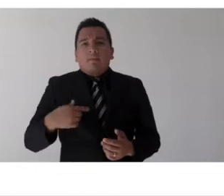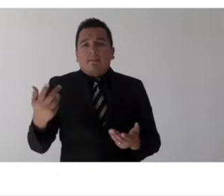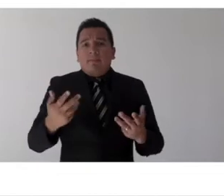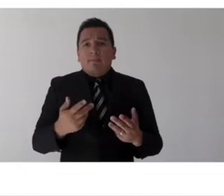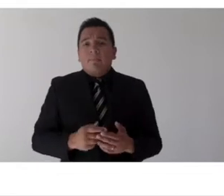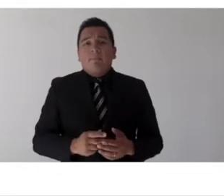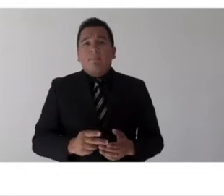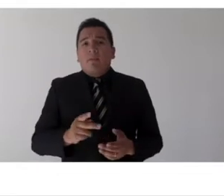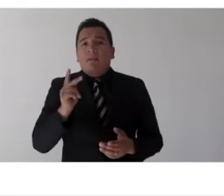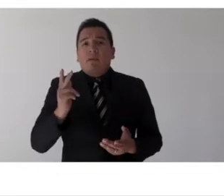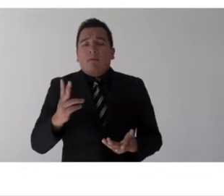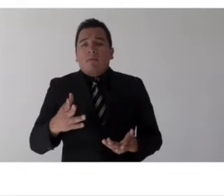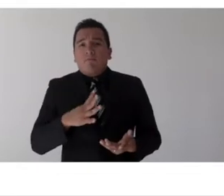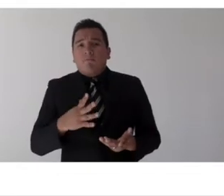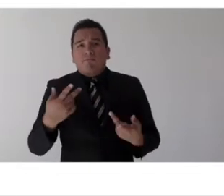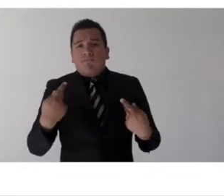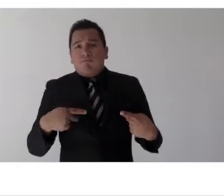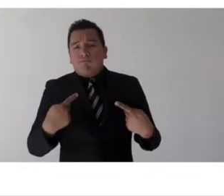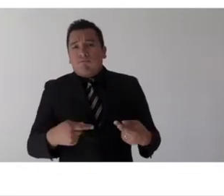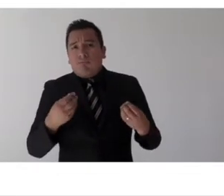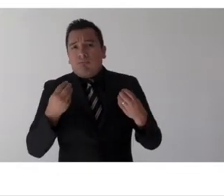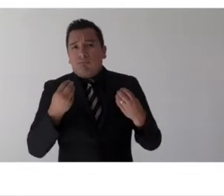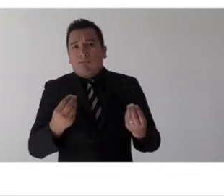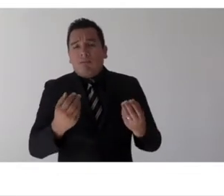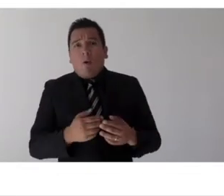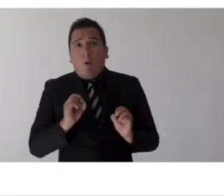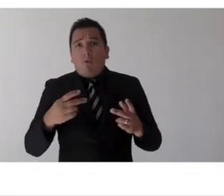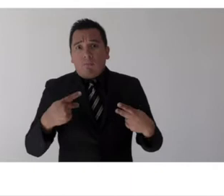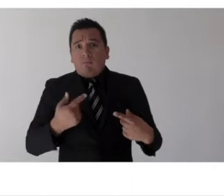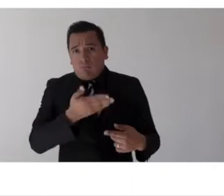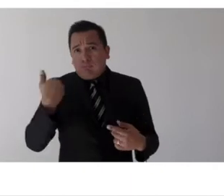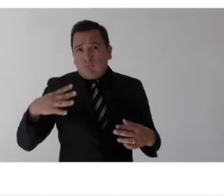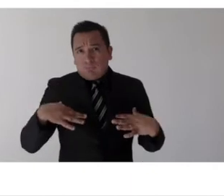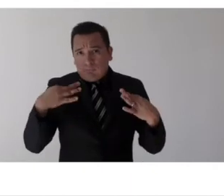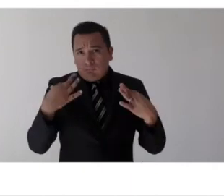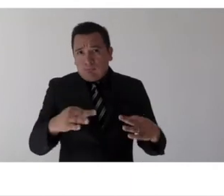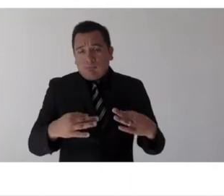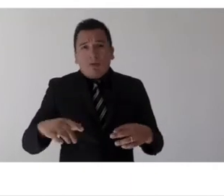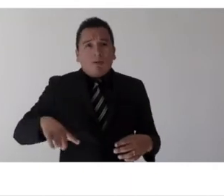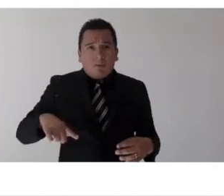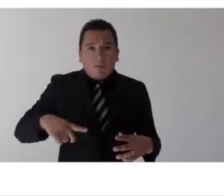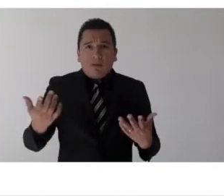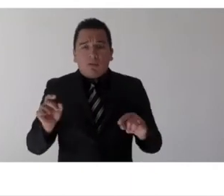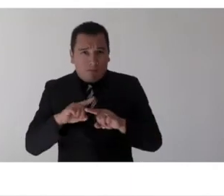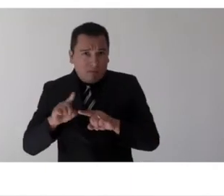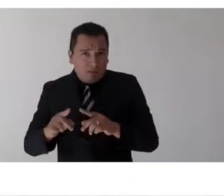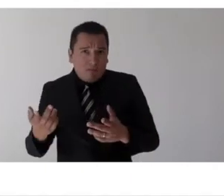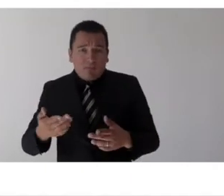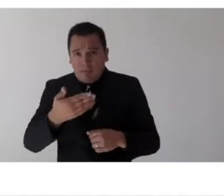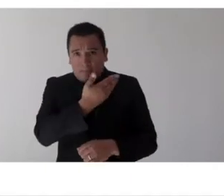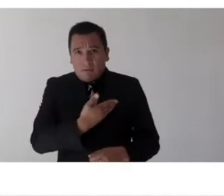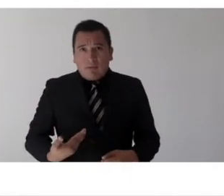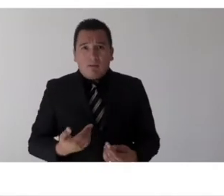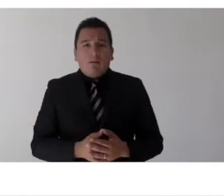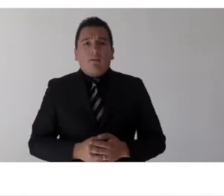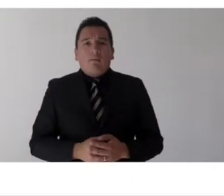muchas personas o de los cofundadores, incluso trabajando en gobiernos estatales y en el gobierno federal, y a